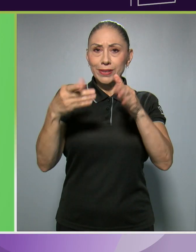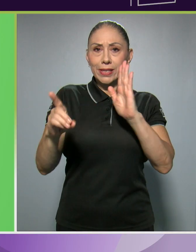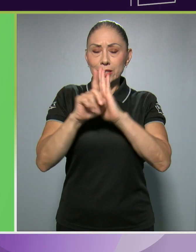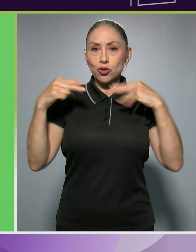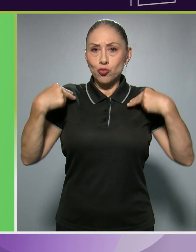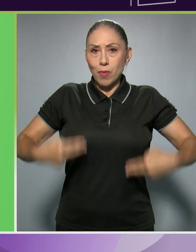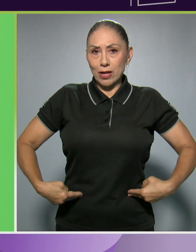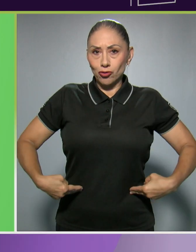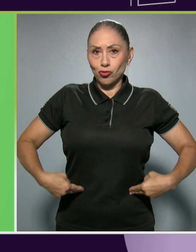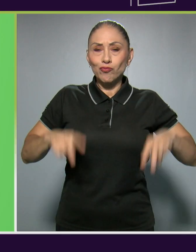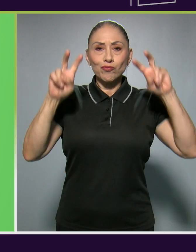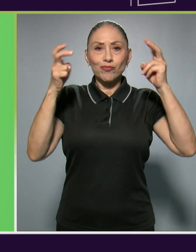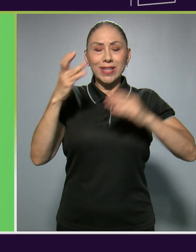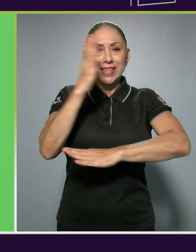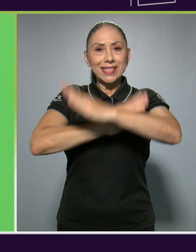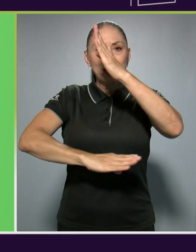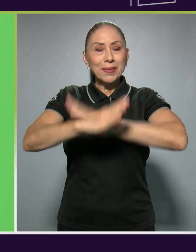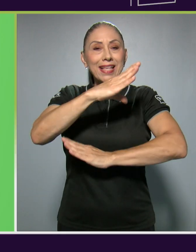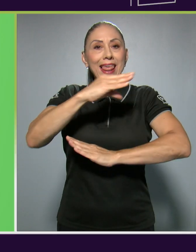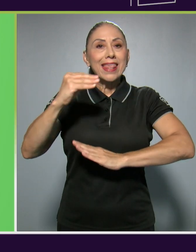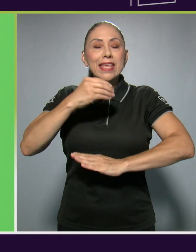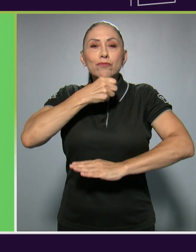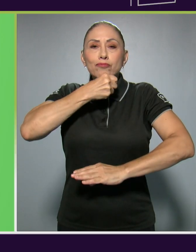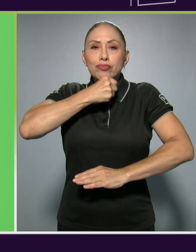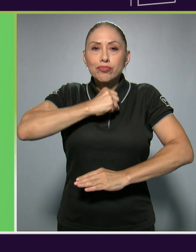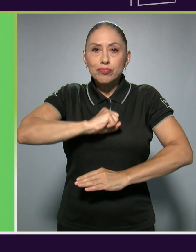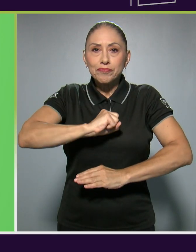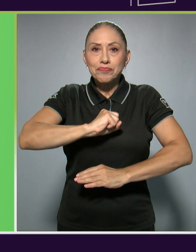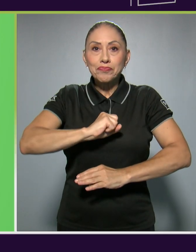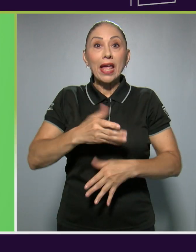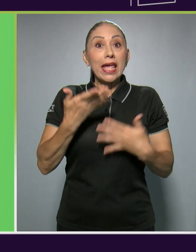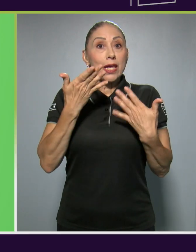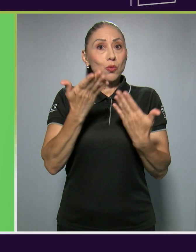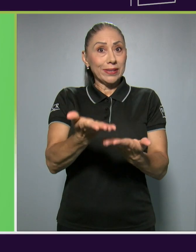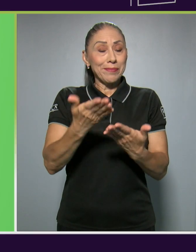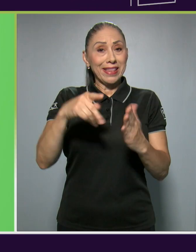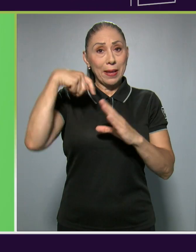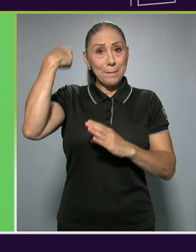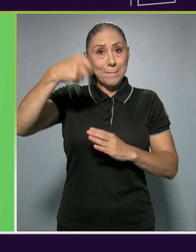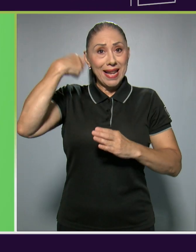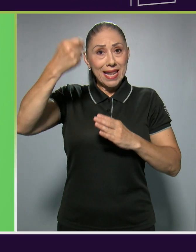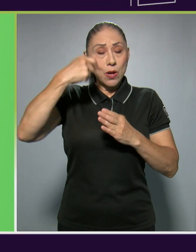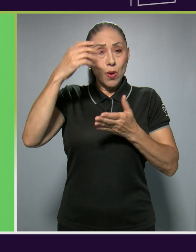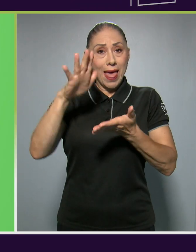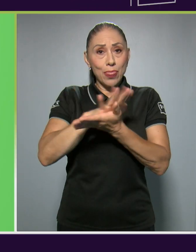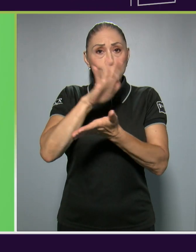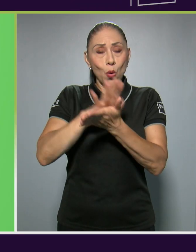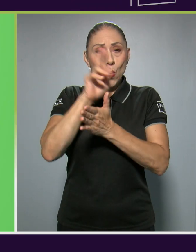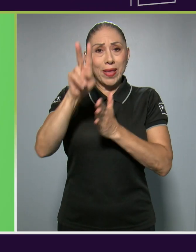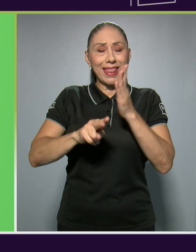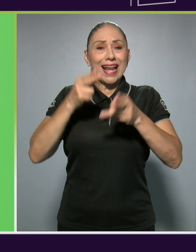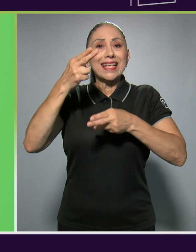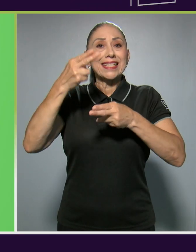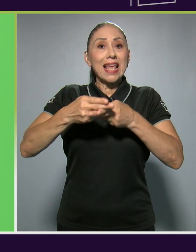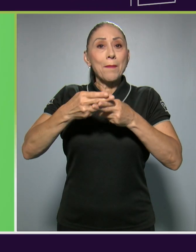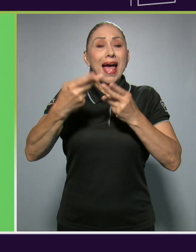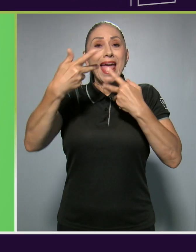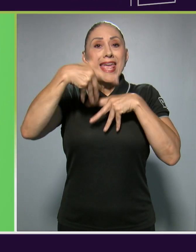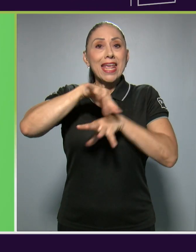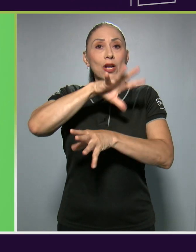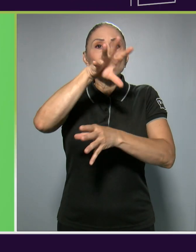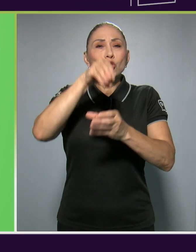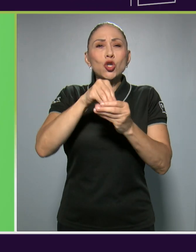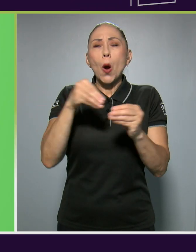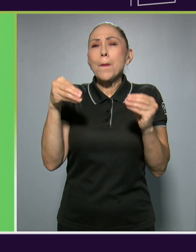sobre la discapacidad y el envejecimiento. Y justamente la película documental Inclusión más allá del cine,